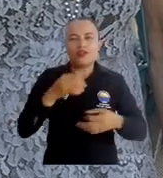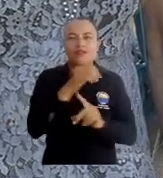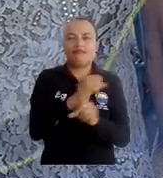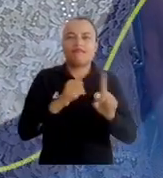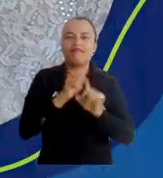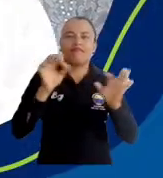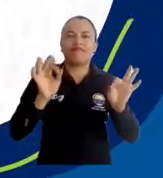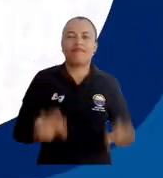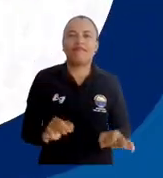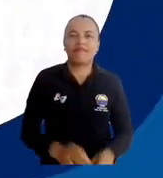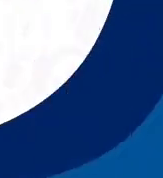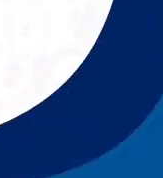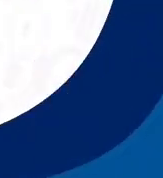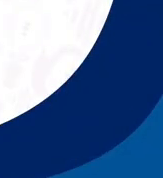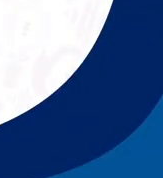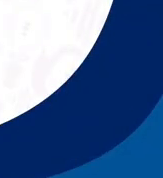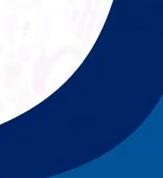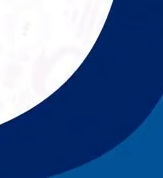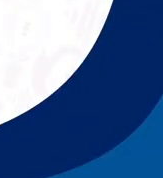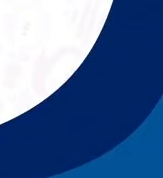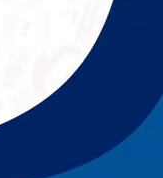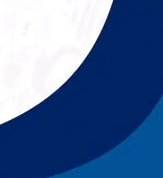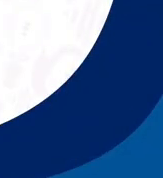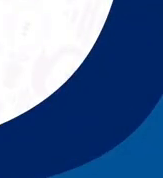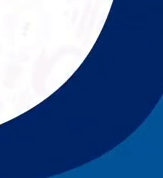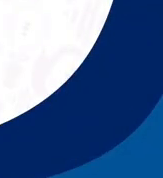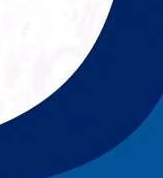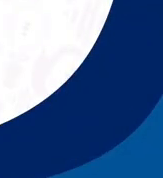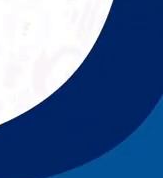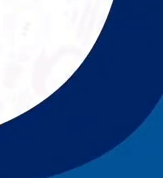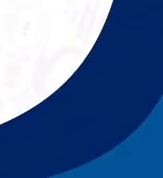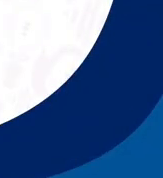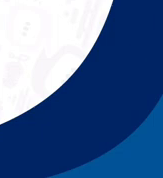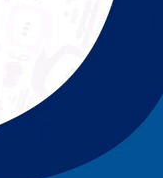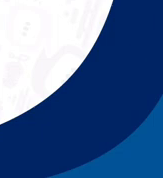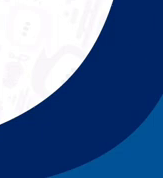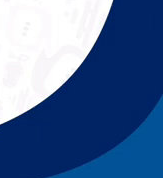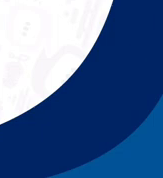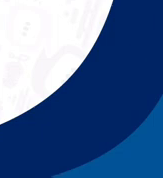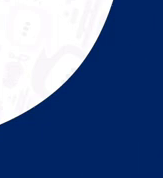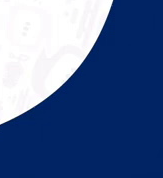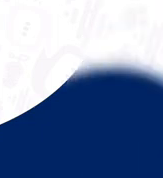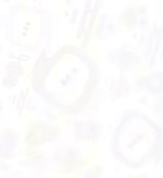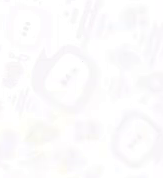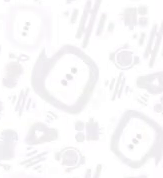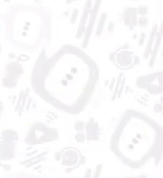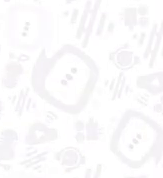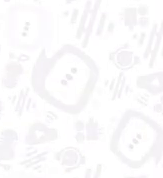Universidad del Magdalena, aún más incluyente e innovadora.